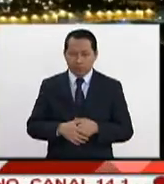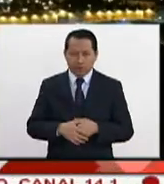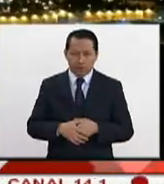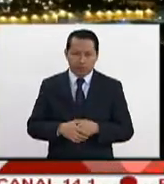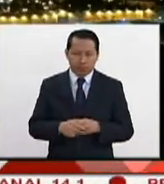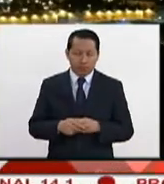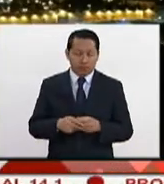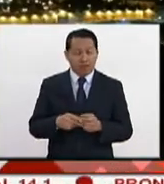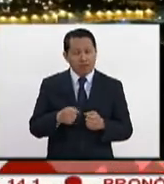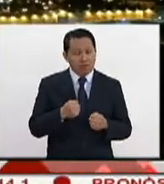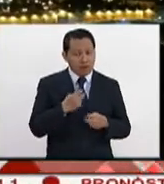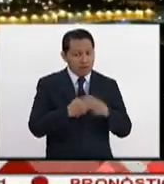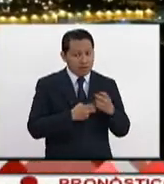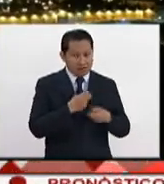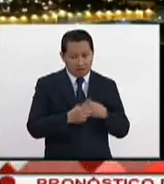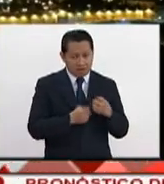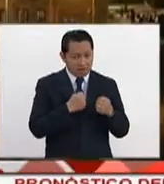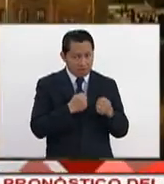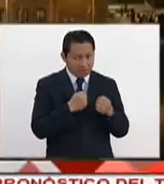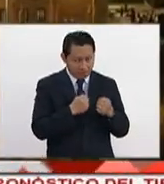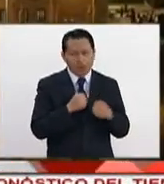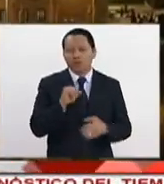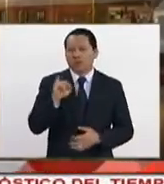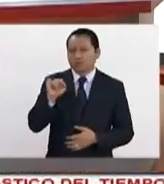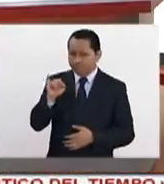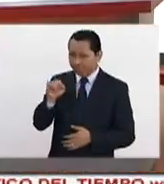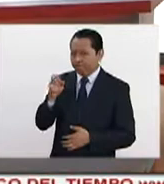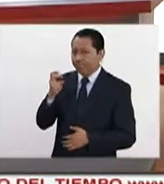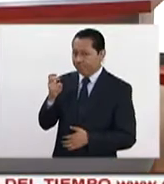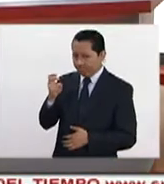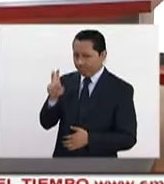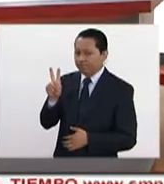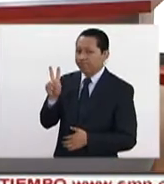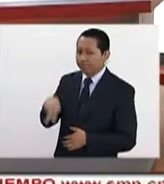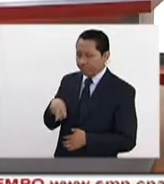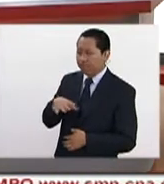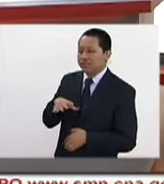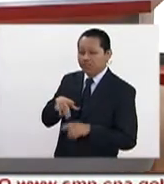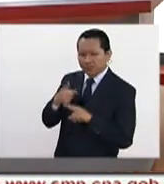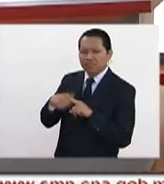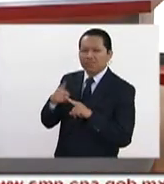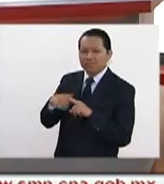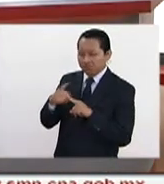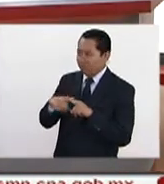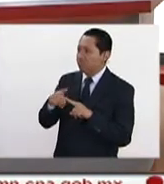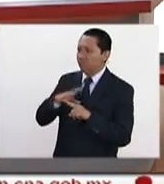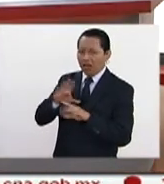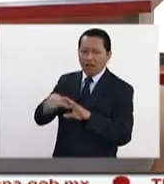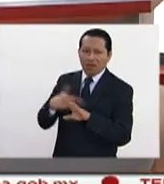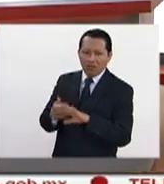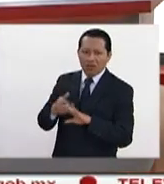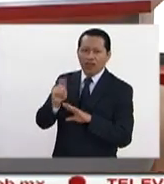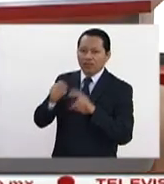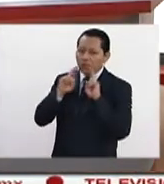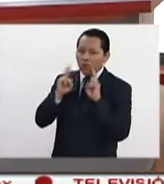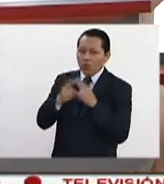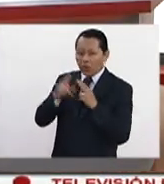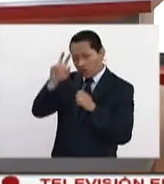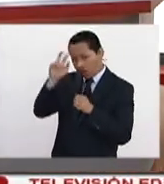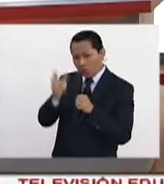por cierto, por los líderes en todo el mundo. Así es, muy criticada. Hay varias posiciones en contra, desde la Unión Europea,